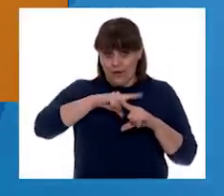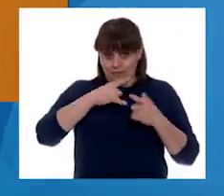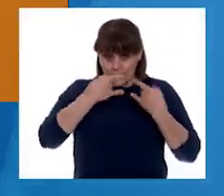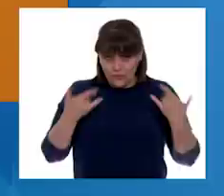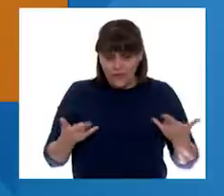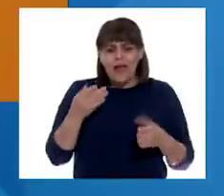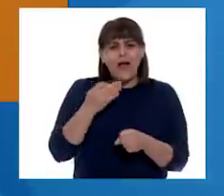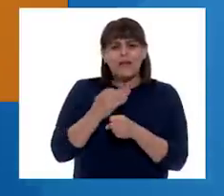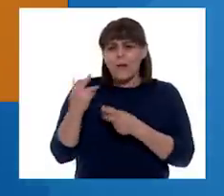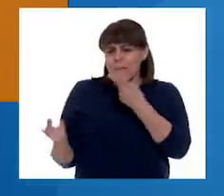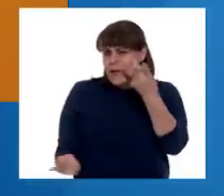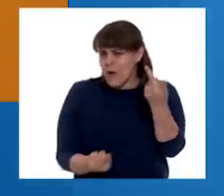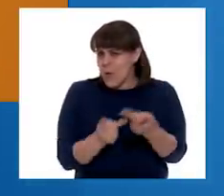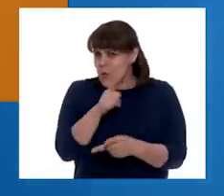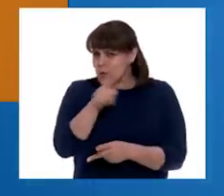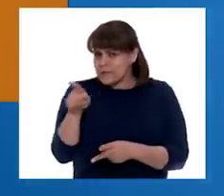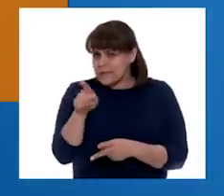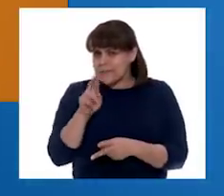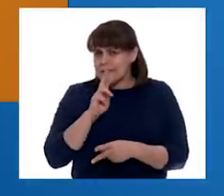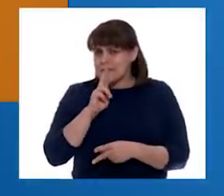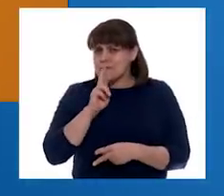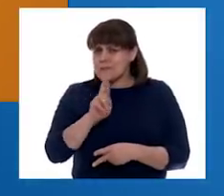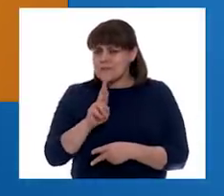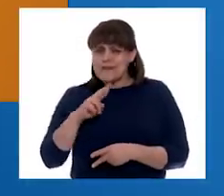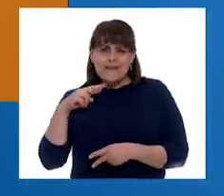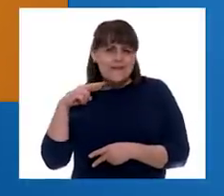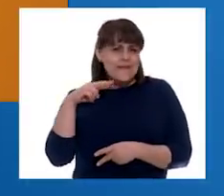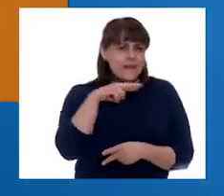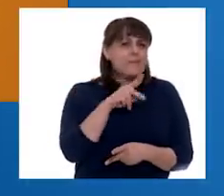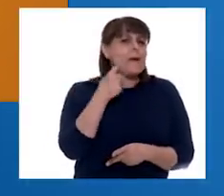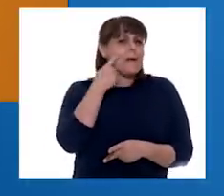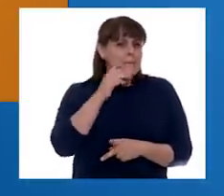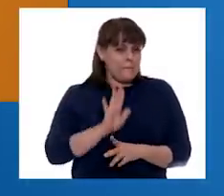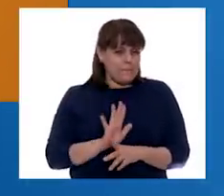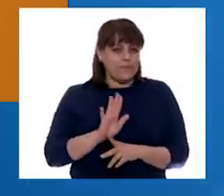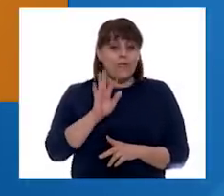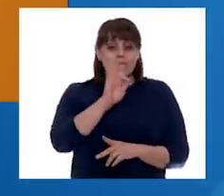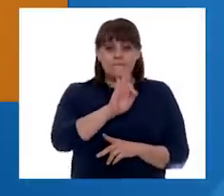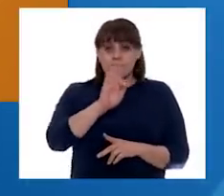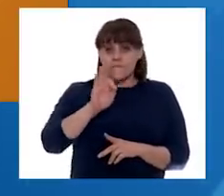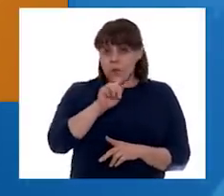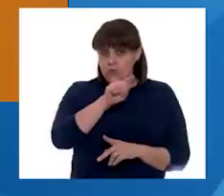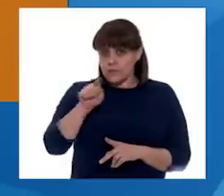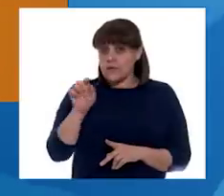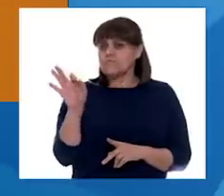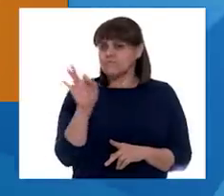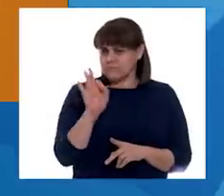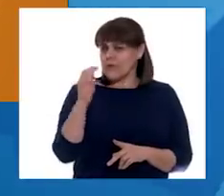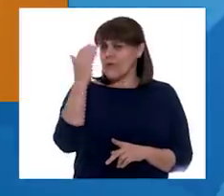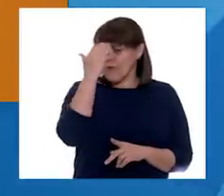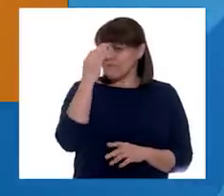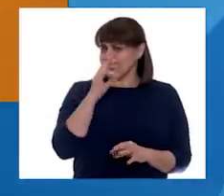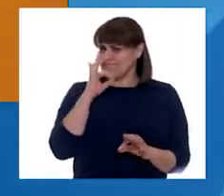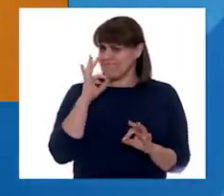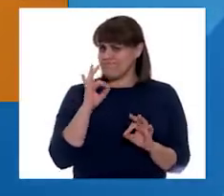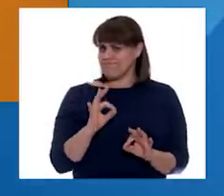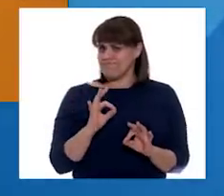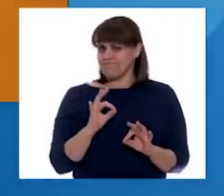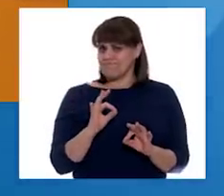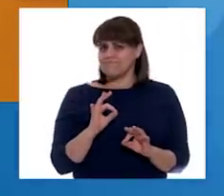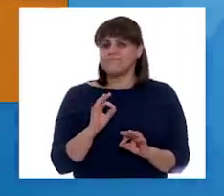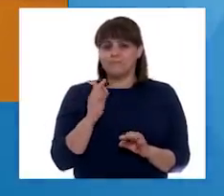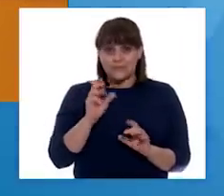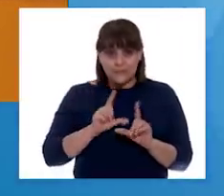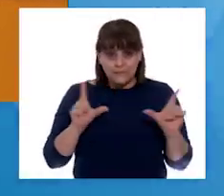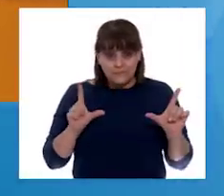pregunta que me tienen que contestar lo más rápido posible. Es una fecha que seguro conocen a la perfección. ¿Listos? Ahí les